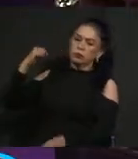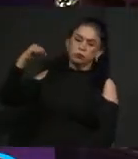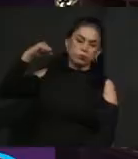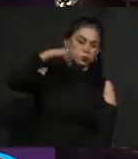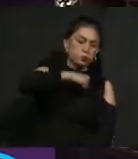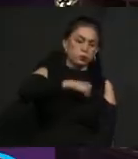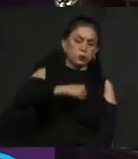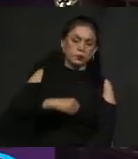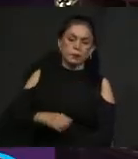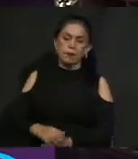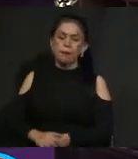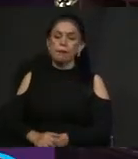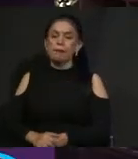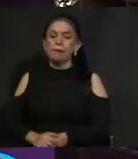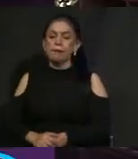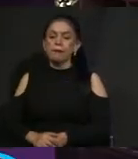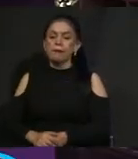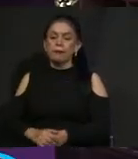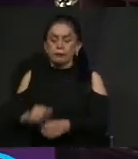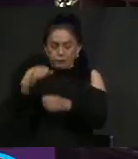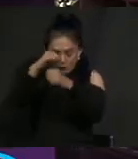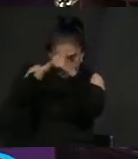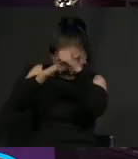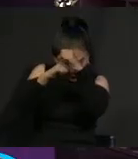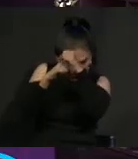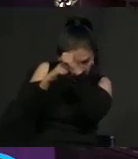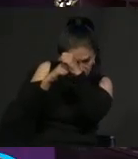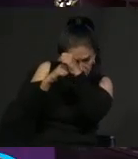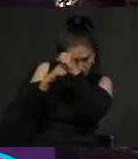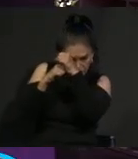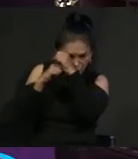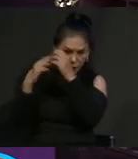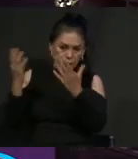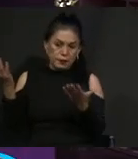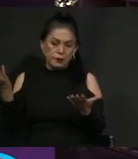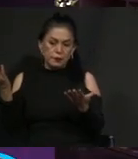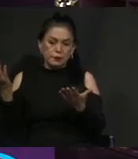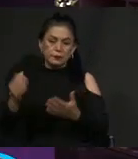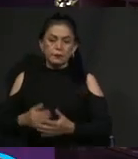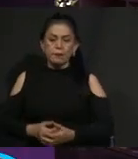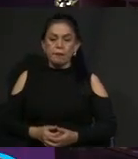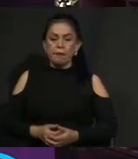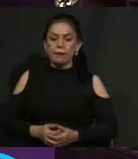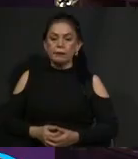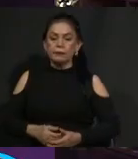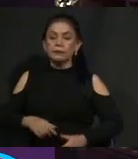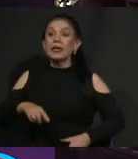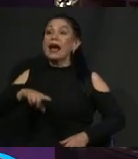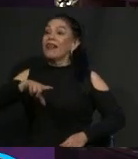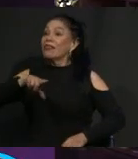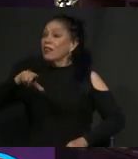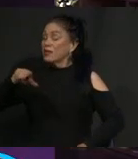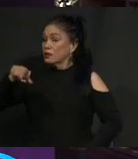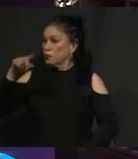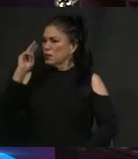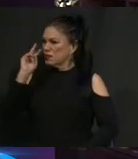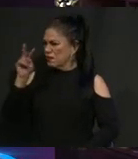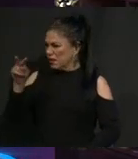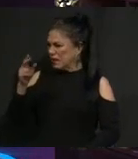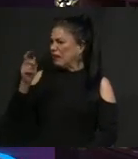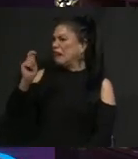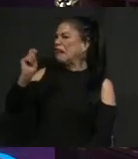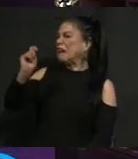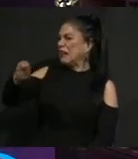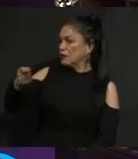más que de meter mis manos a la cara pero ya después supe con testigos y cosas así